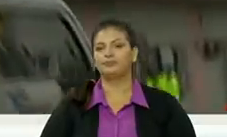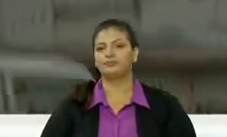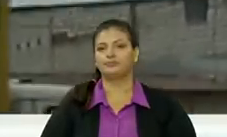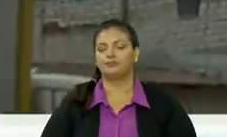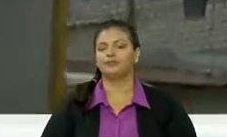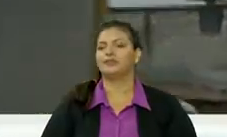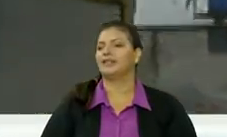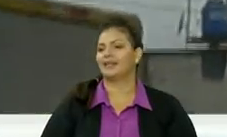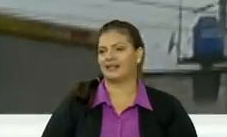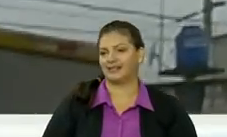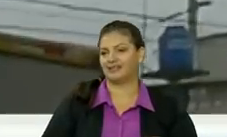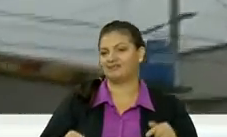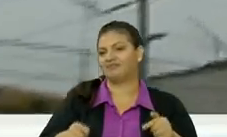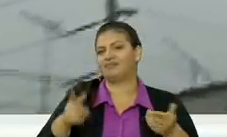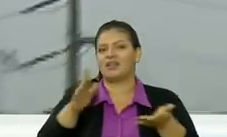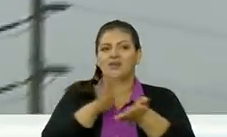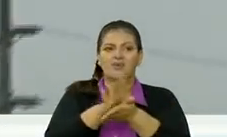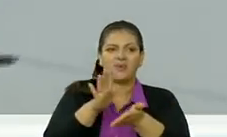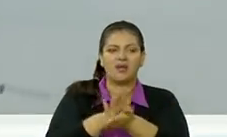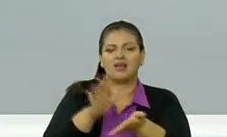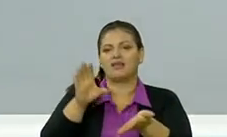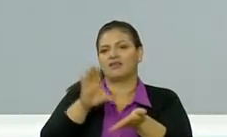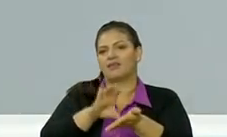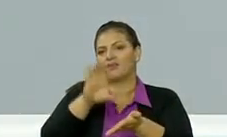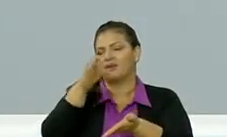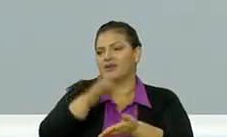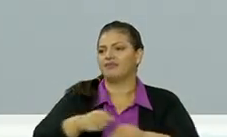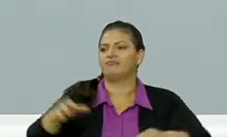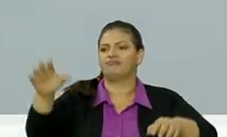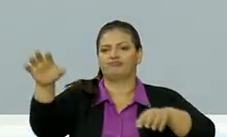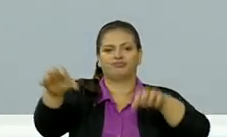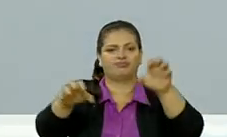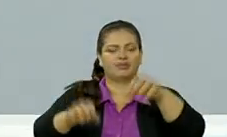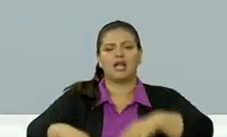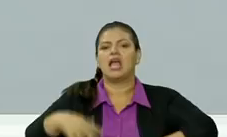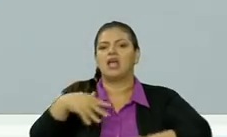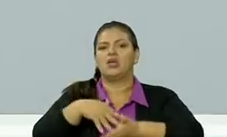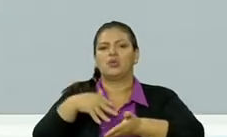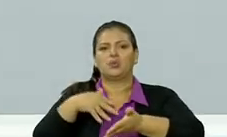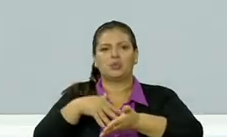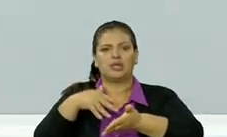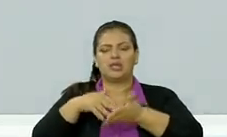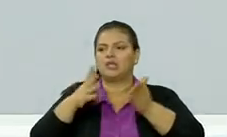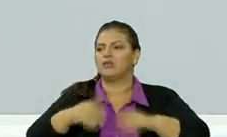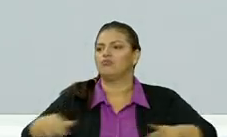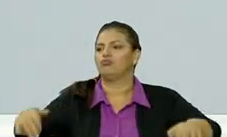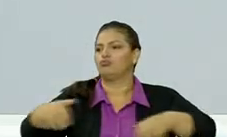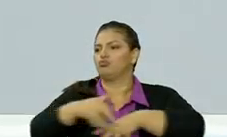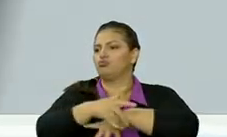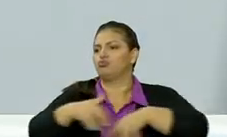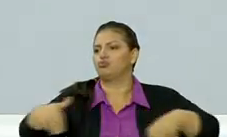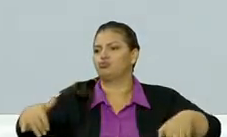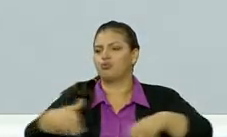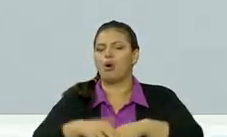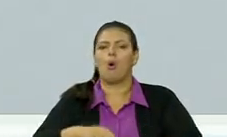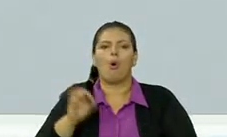el ingreso de estudiantes, ingreso de los trabajadores que van a sus diferentes lugares de